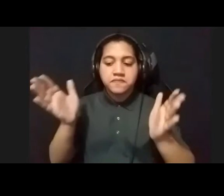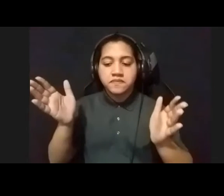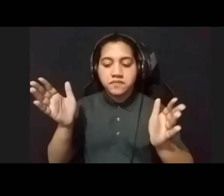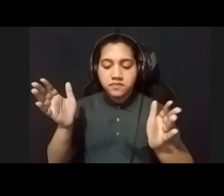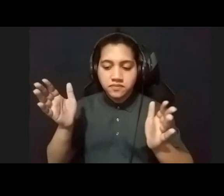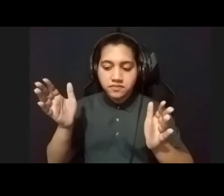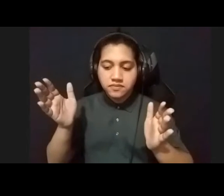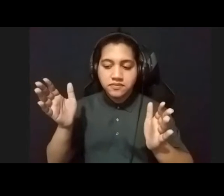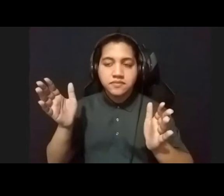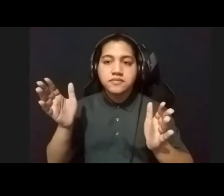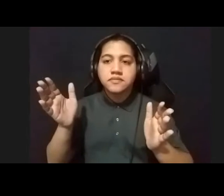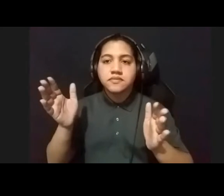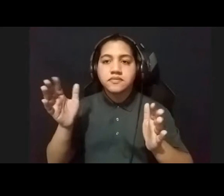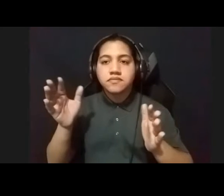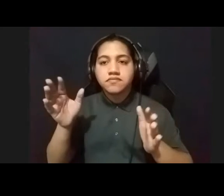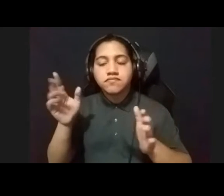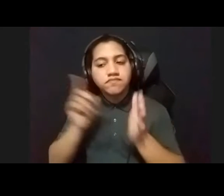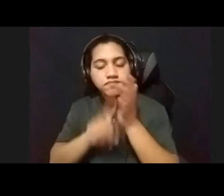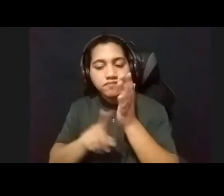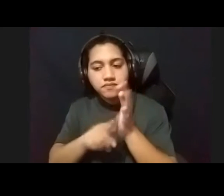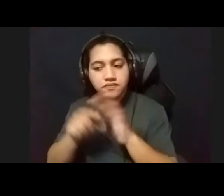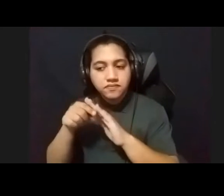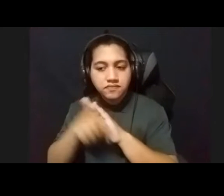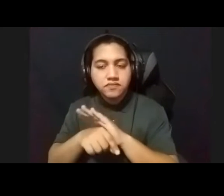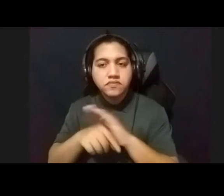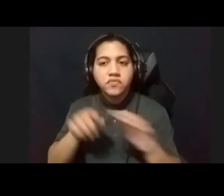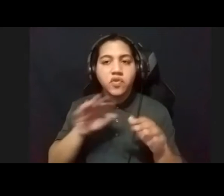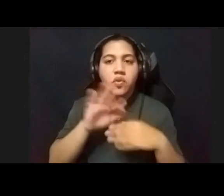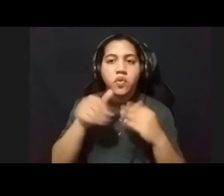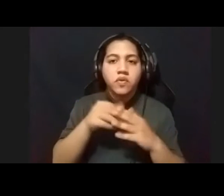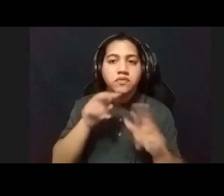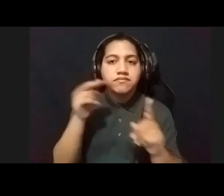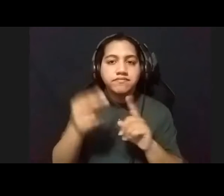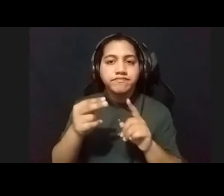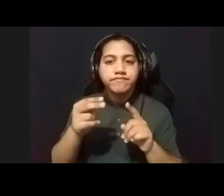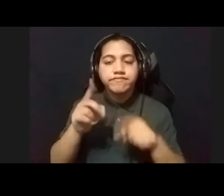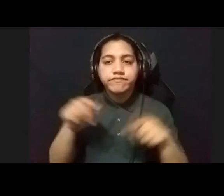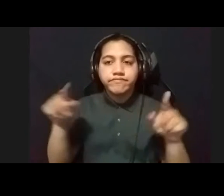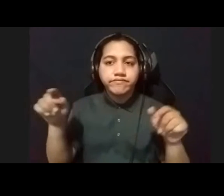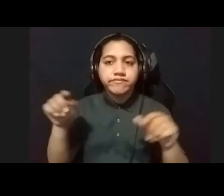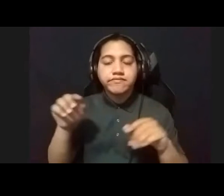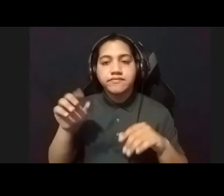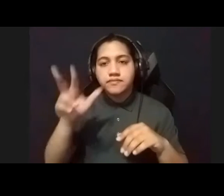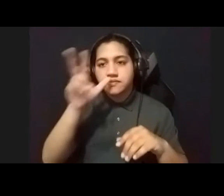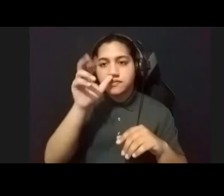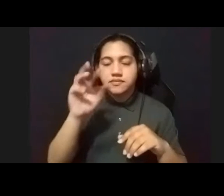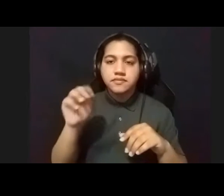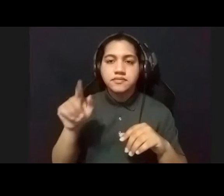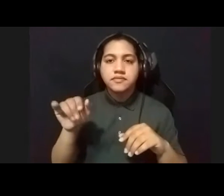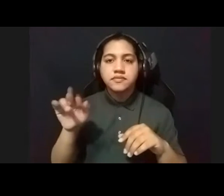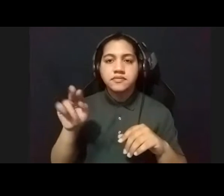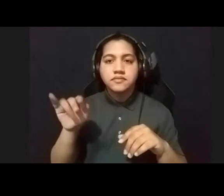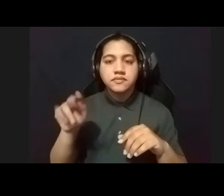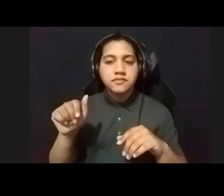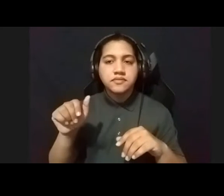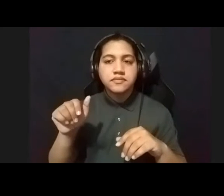a fondo todos los puntos de vista que tienen las distintas versiones de Martina. Tendríamos